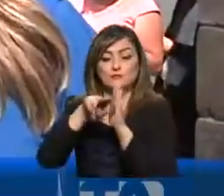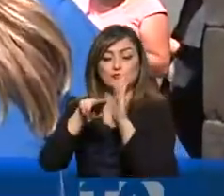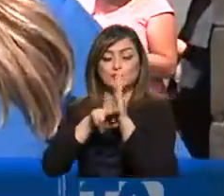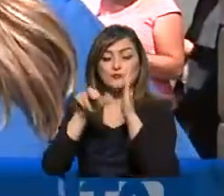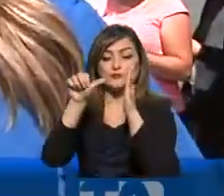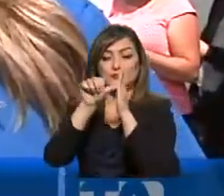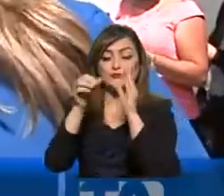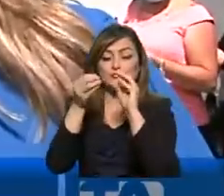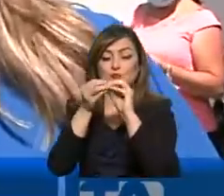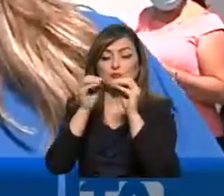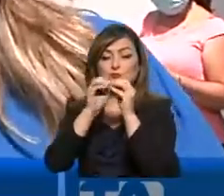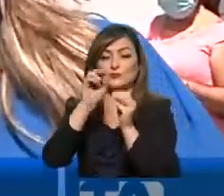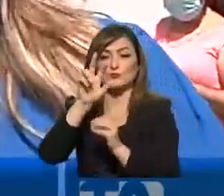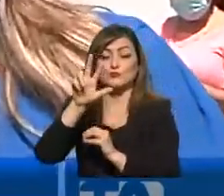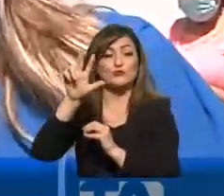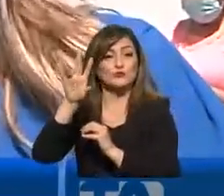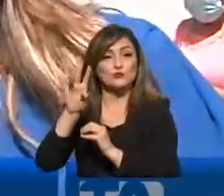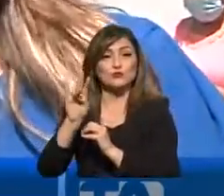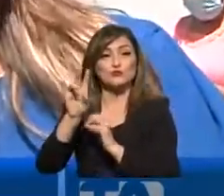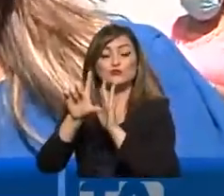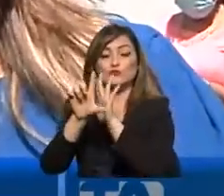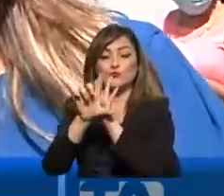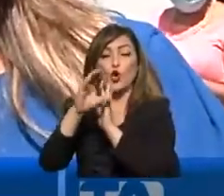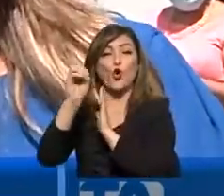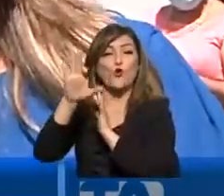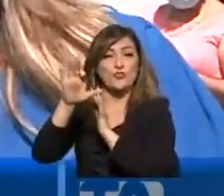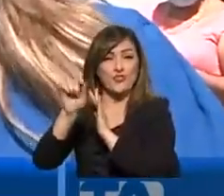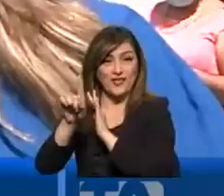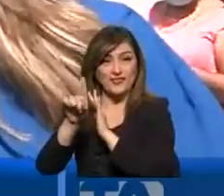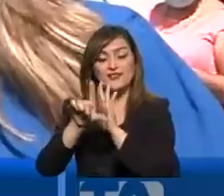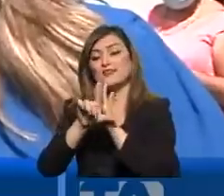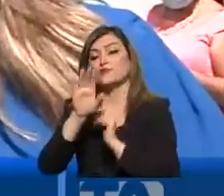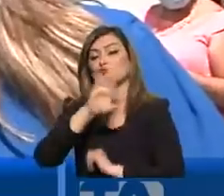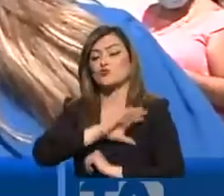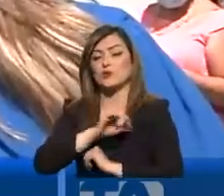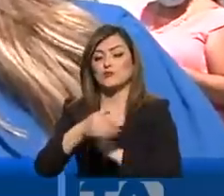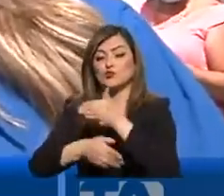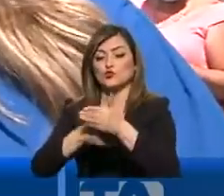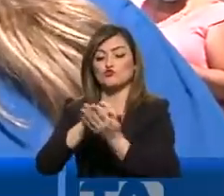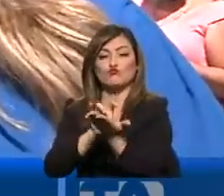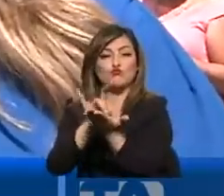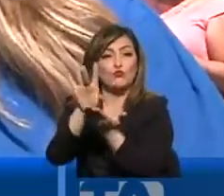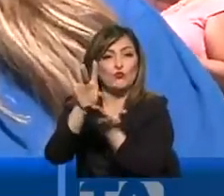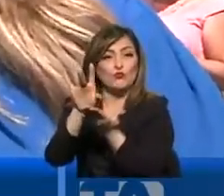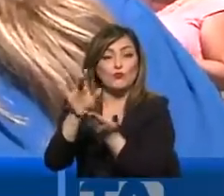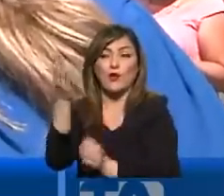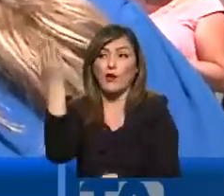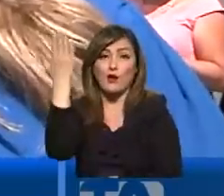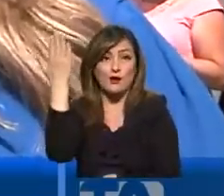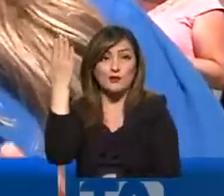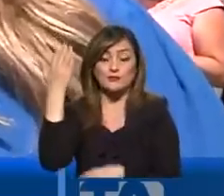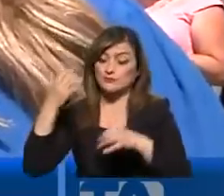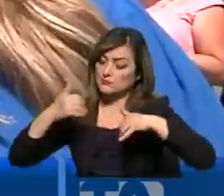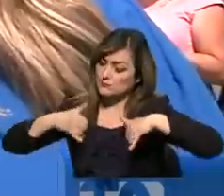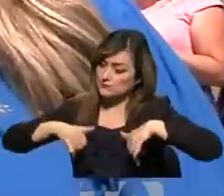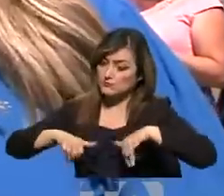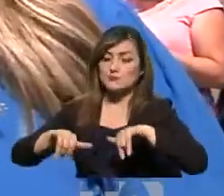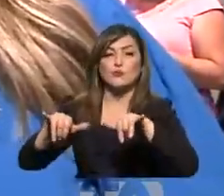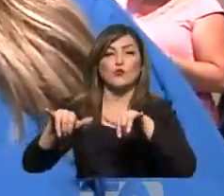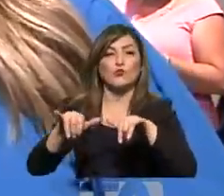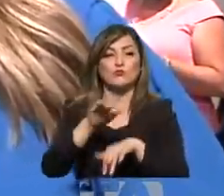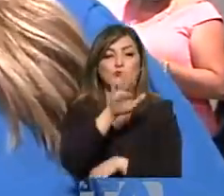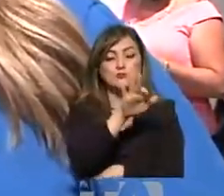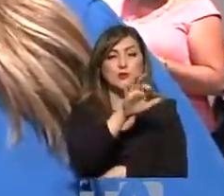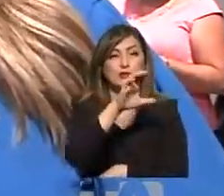artículo 337 del COTAP habla sobre el proceso de remoción, en este caso del Ejecutivo. El alcalde seguirá siendo el alcalde mientras el